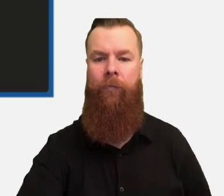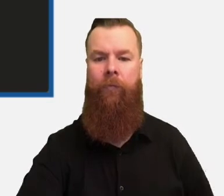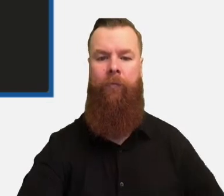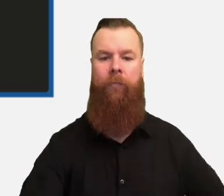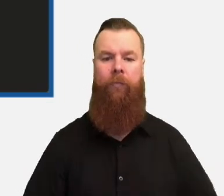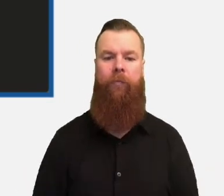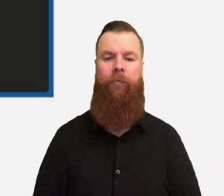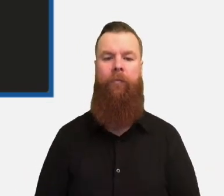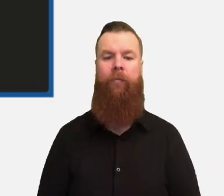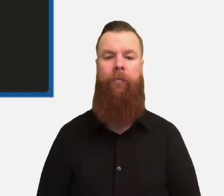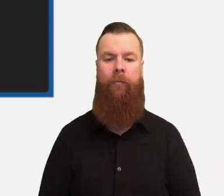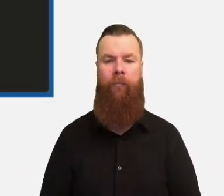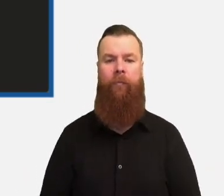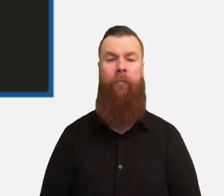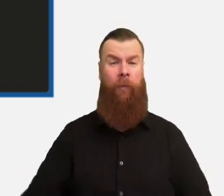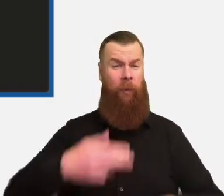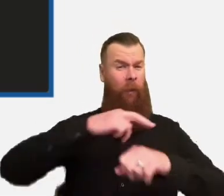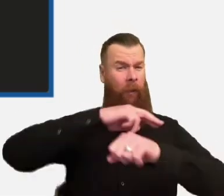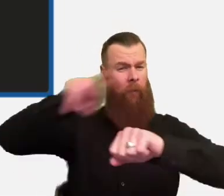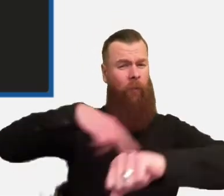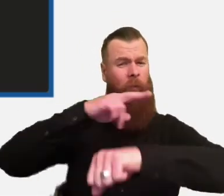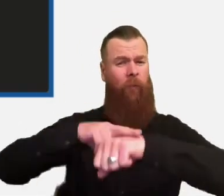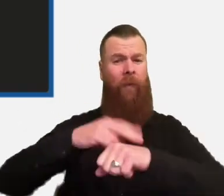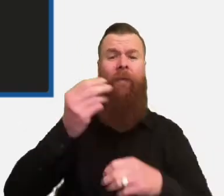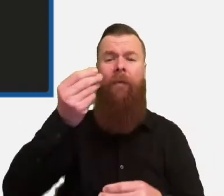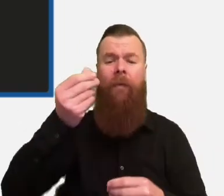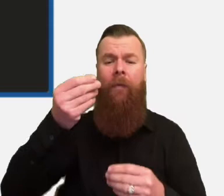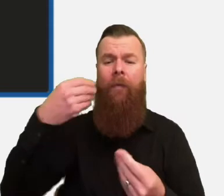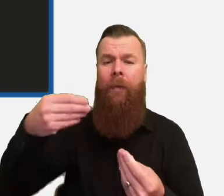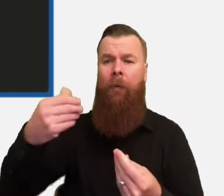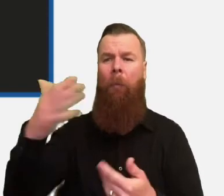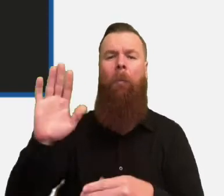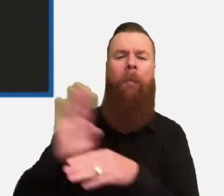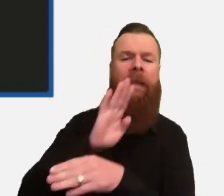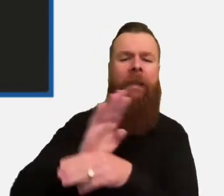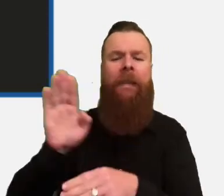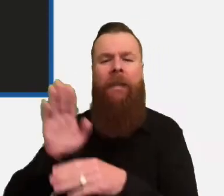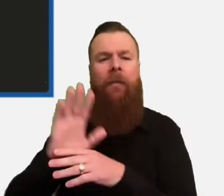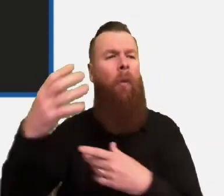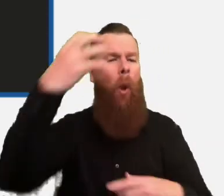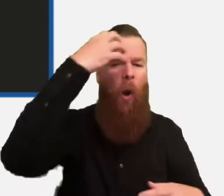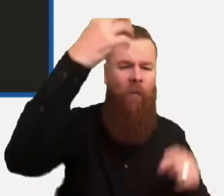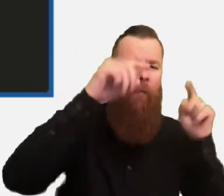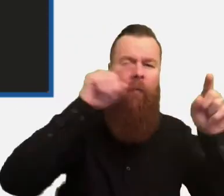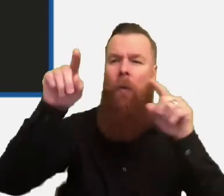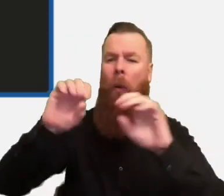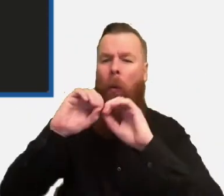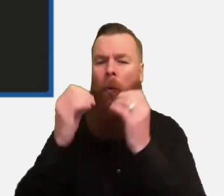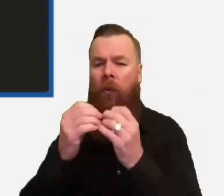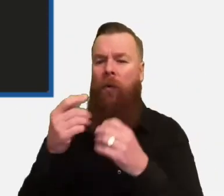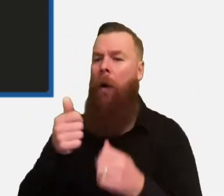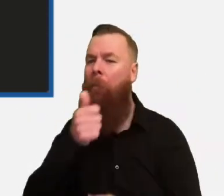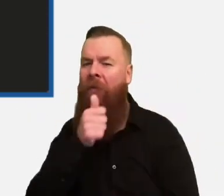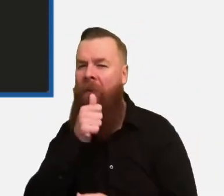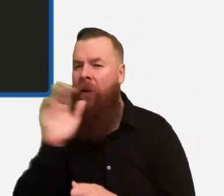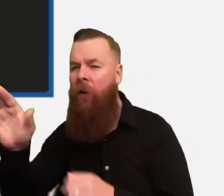gubernamentales, sector privado y sociedad civil en toda su diversidad. Y por último, las soluciones